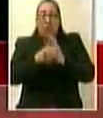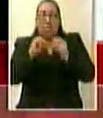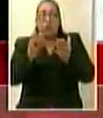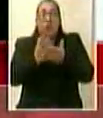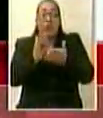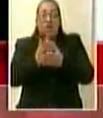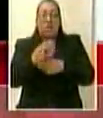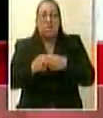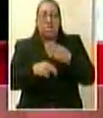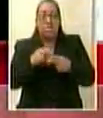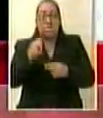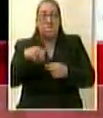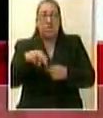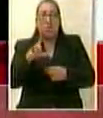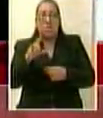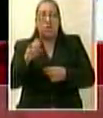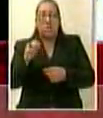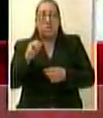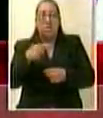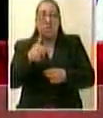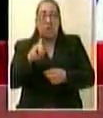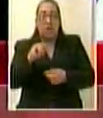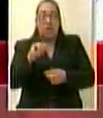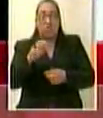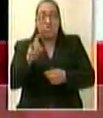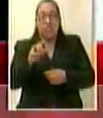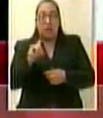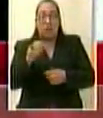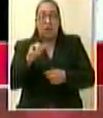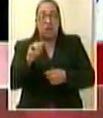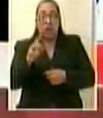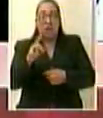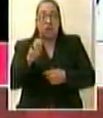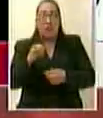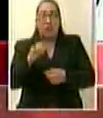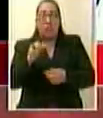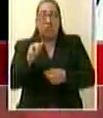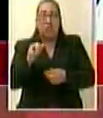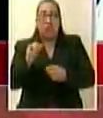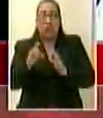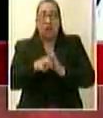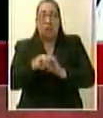Nacional San Luis Gonzaga de Alica, de ICA, ley número